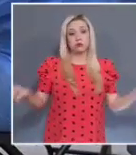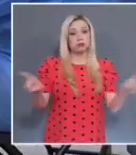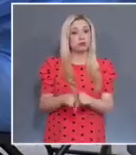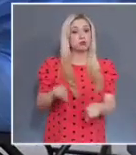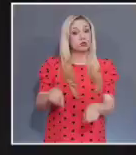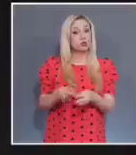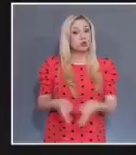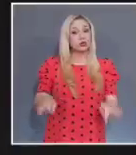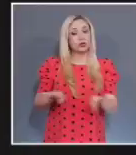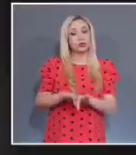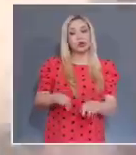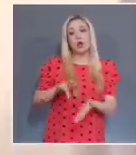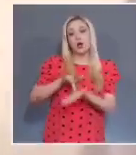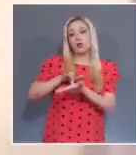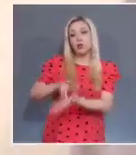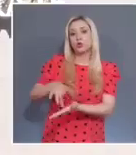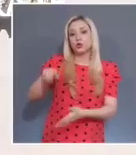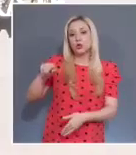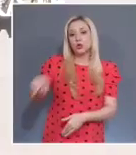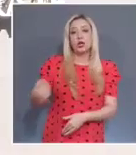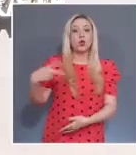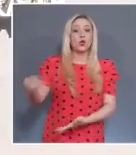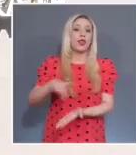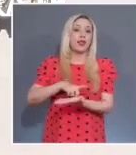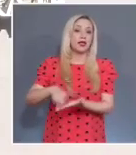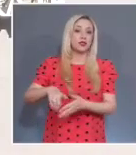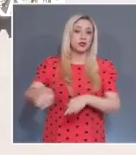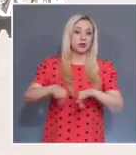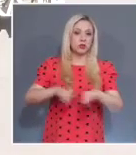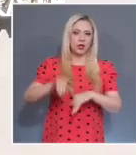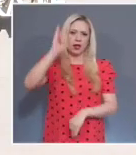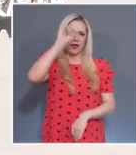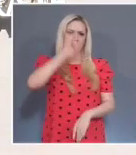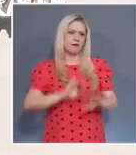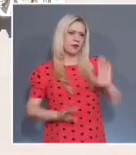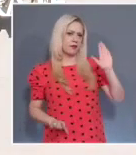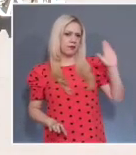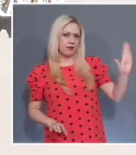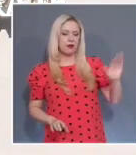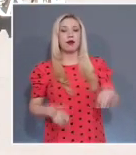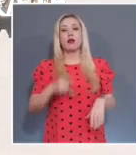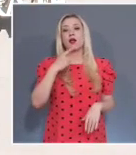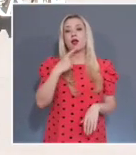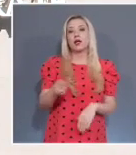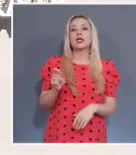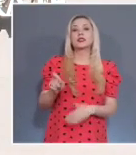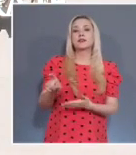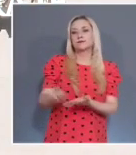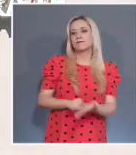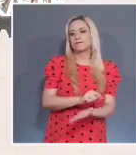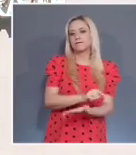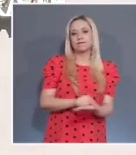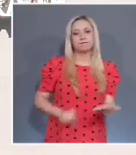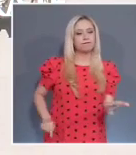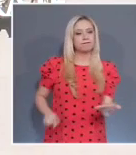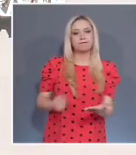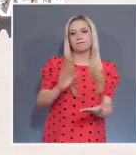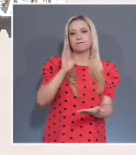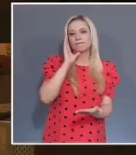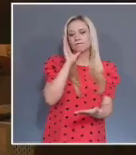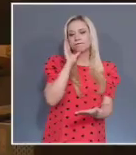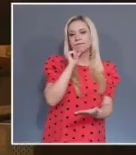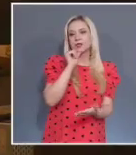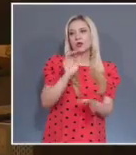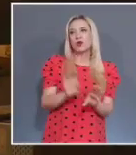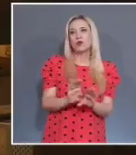y no del patrón, mismas que permiten suspender temporalmente la obligación de prestar el servicio y pagar el salario